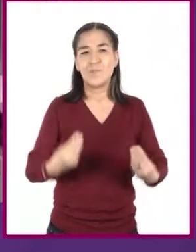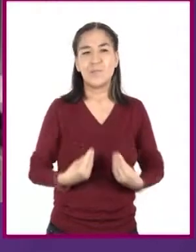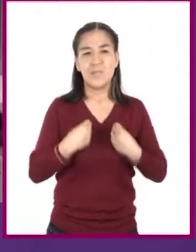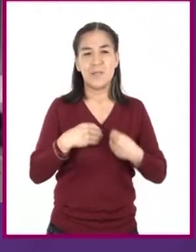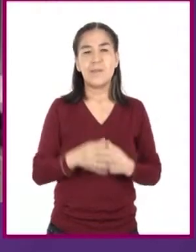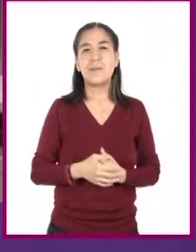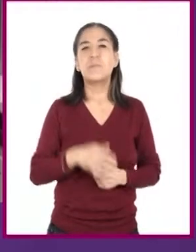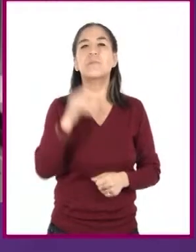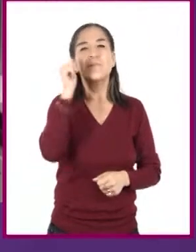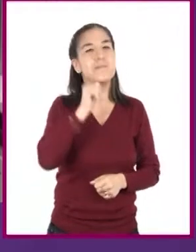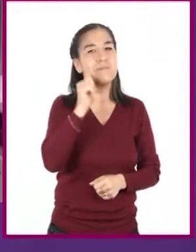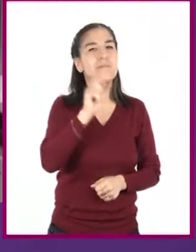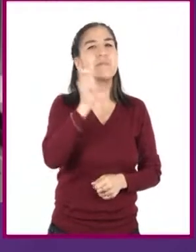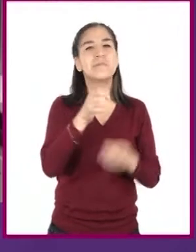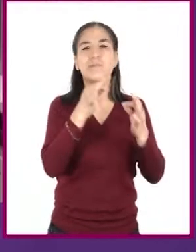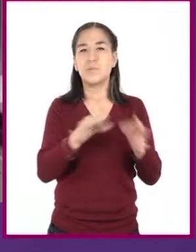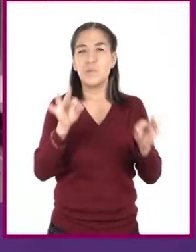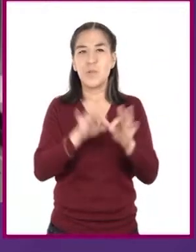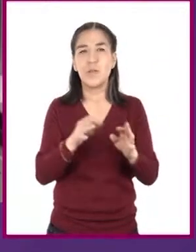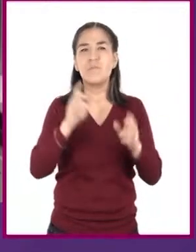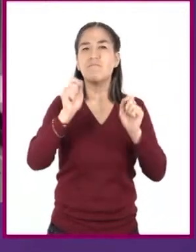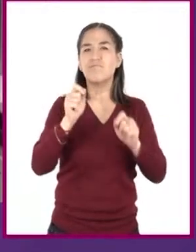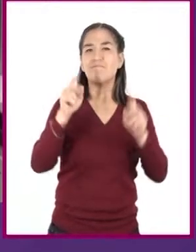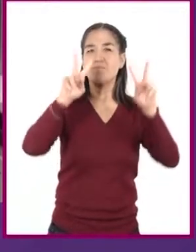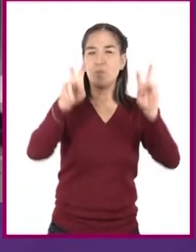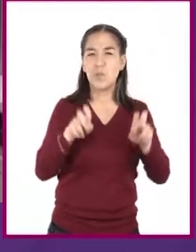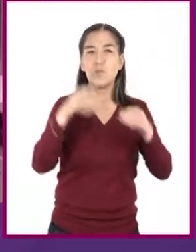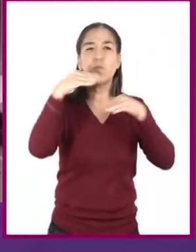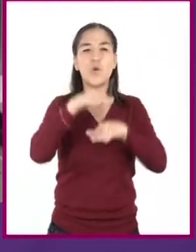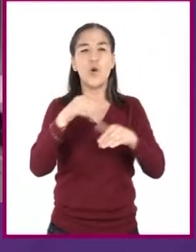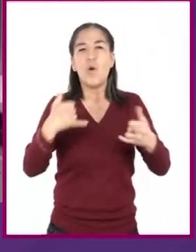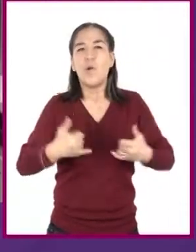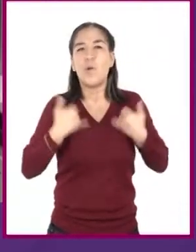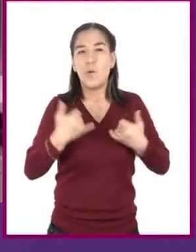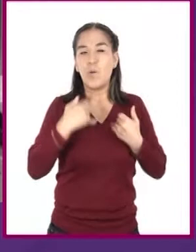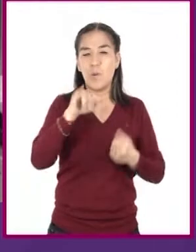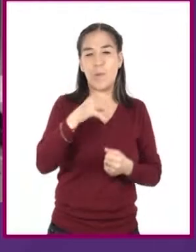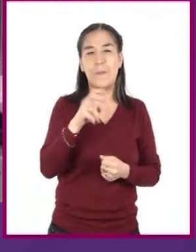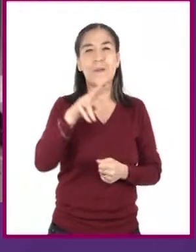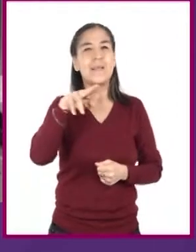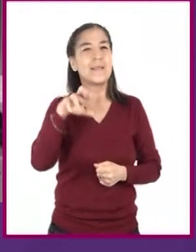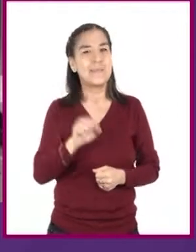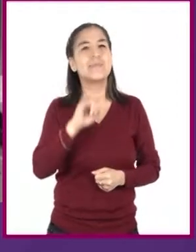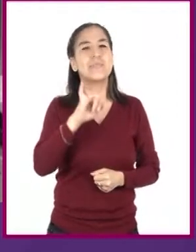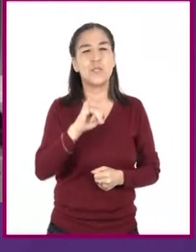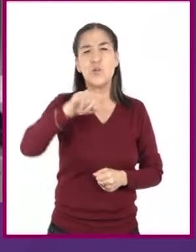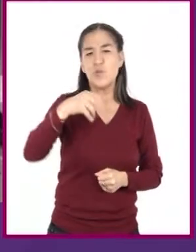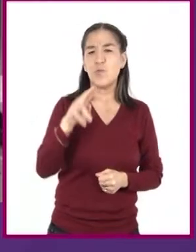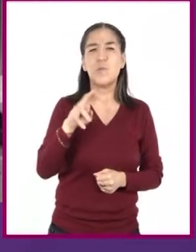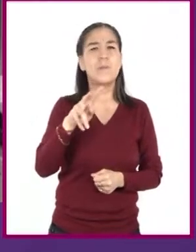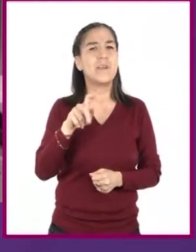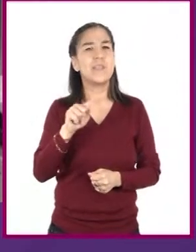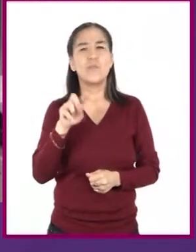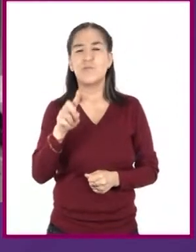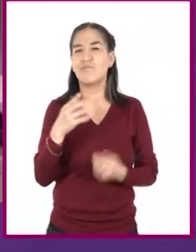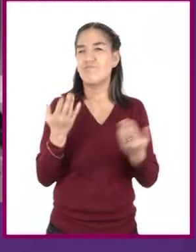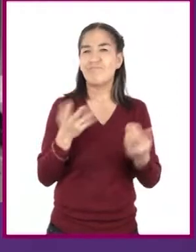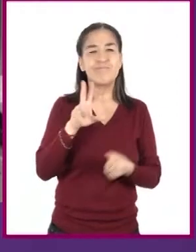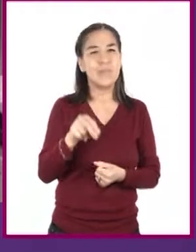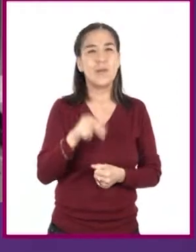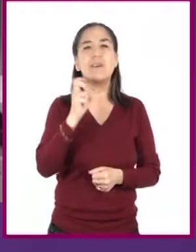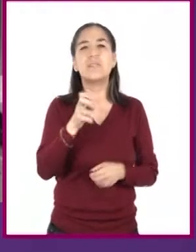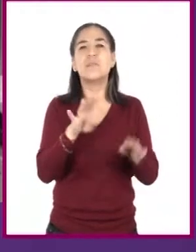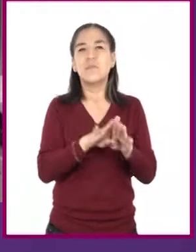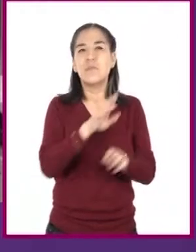es importante hablar de jóvenes y no de juventud, y hablar de las y los jóvenes, porque es fundamental reconocer